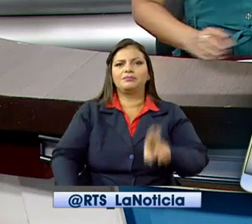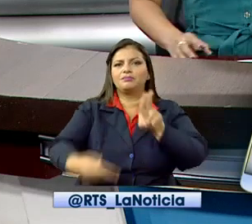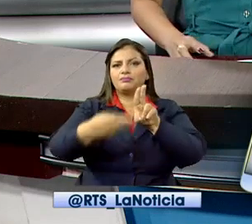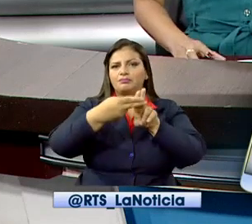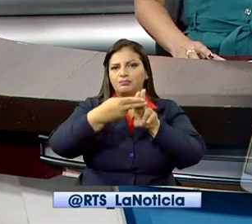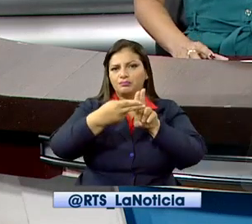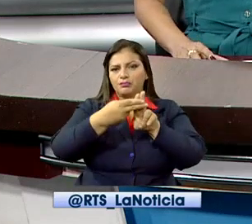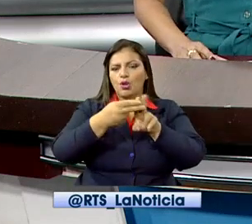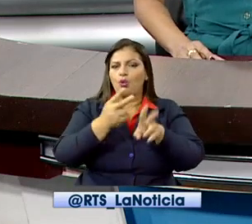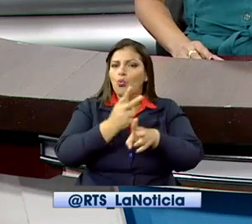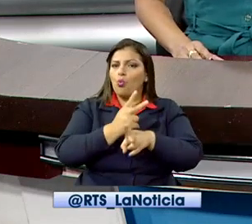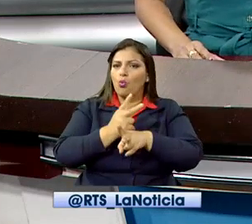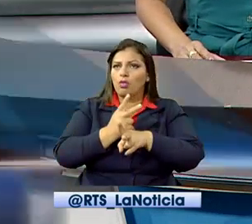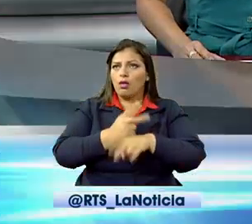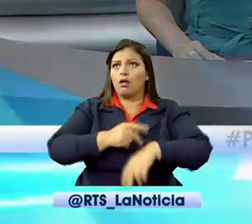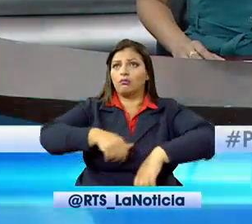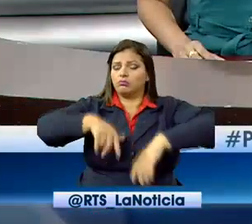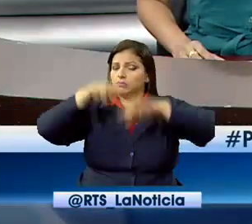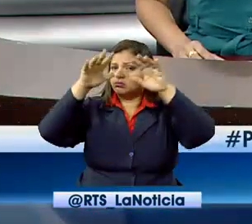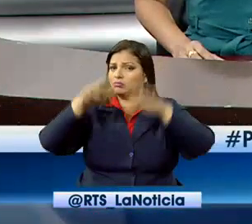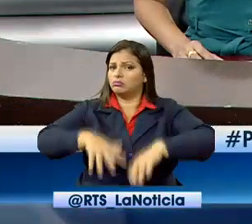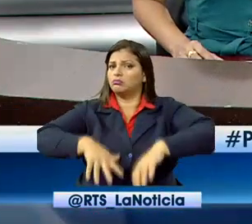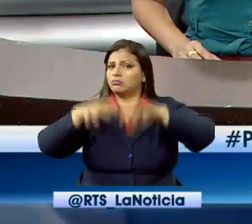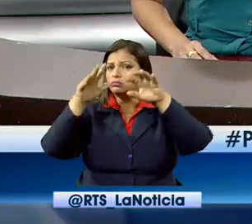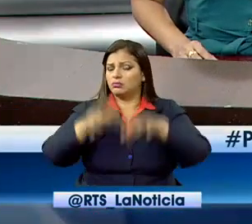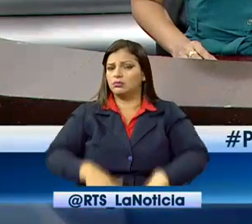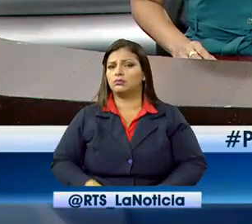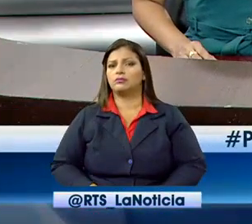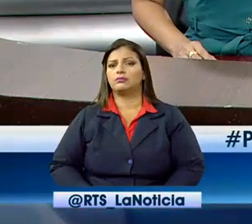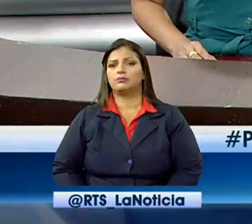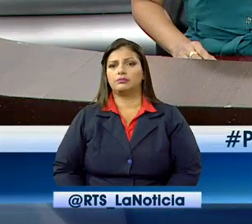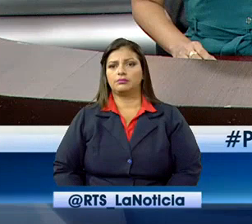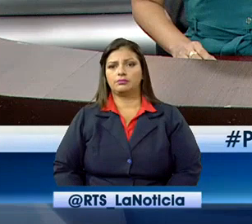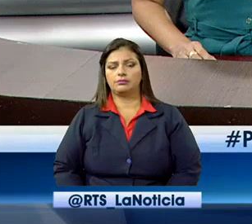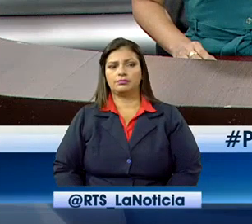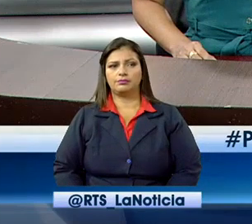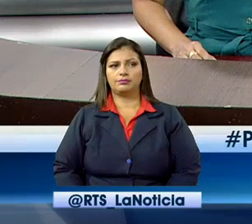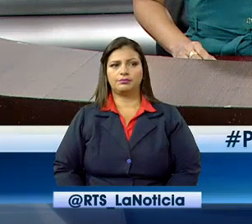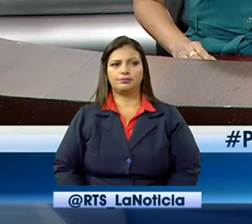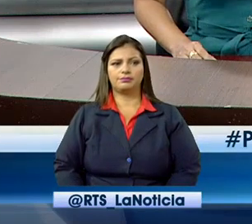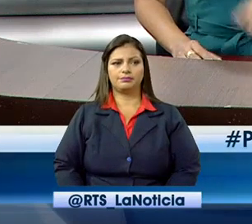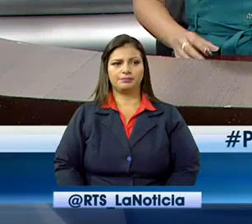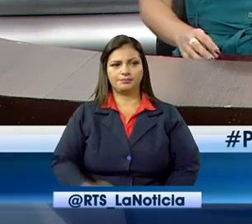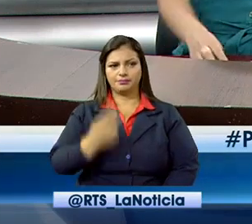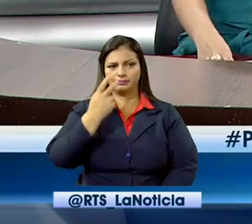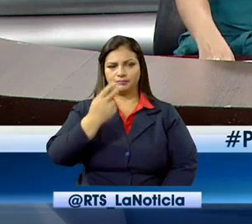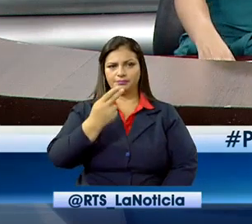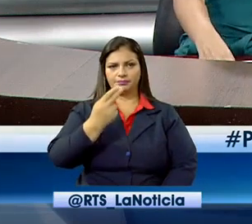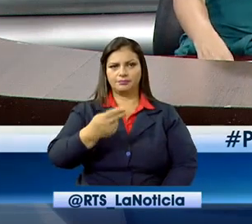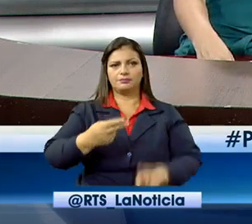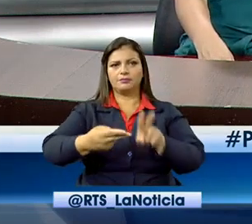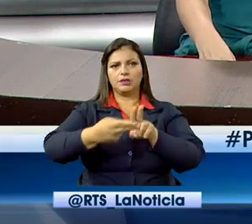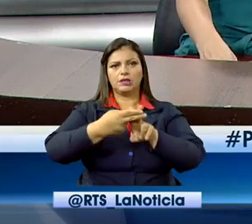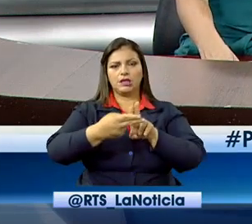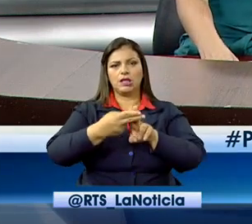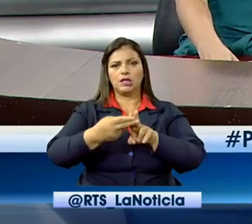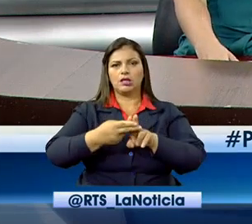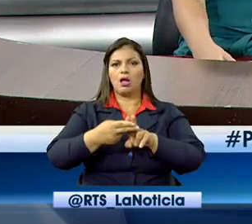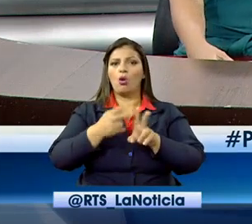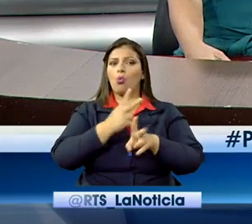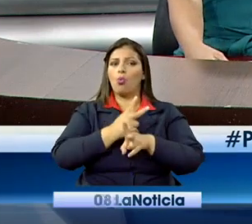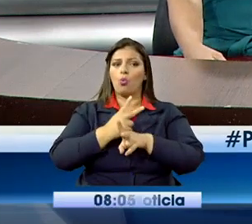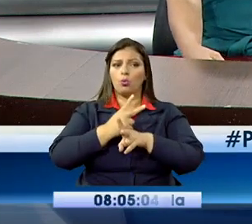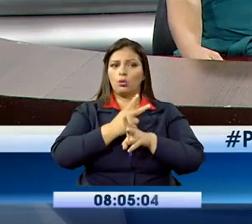prevención ante las lluvias. Prevención ante las lluvias. Ahí está, prevención ante las lluvias, el hashtag para que se comuniquen con nosotros. Para que se comuniquen